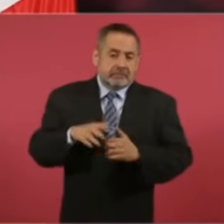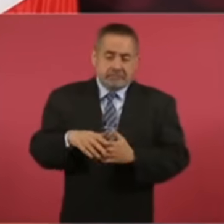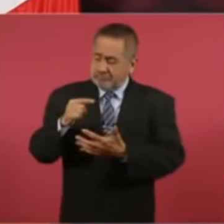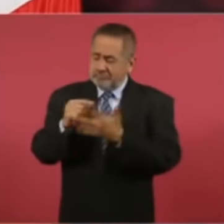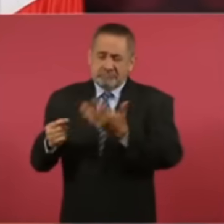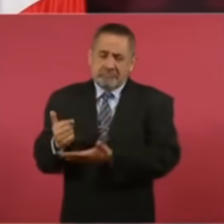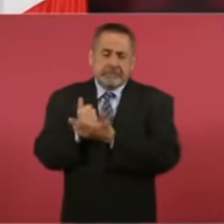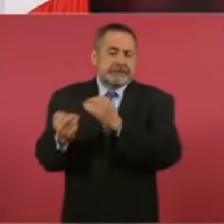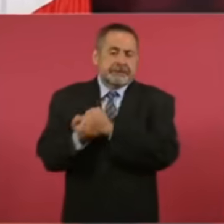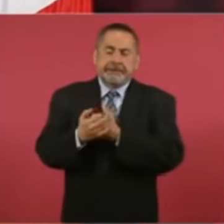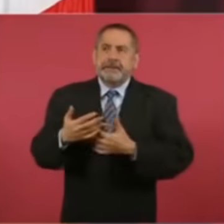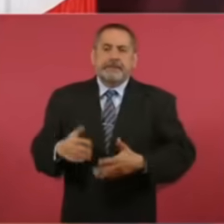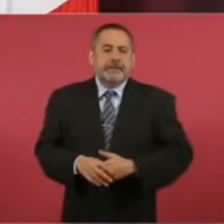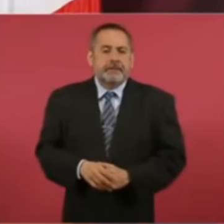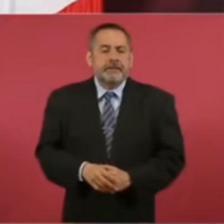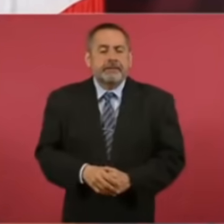todo